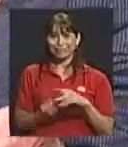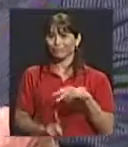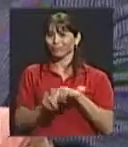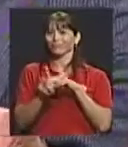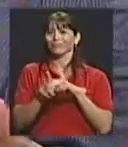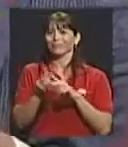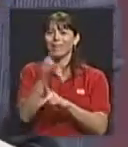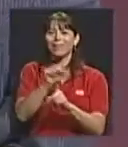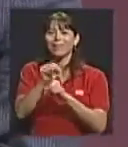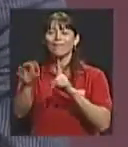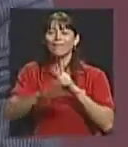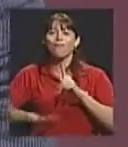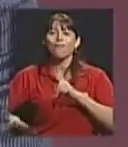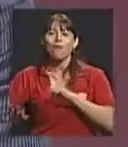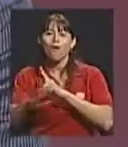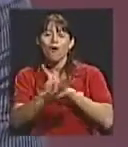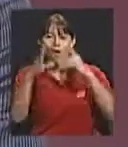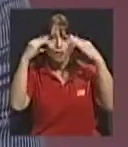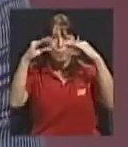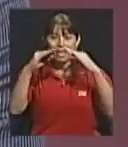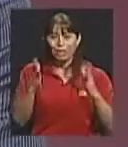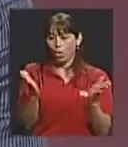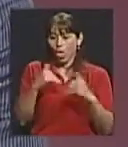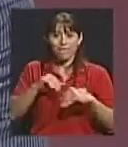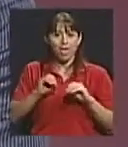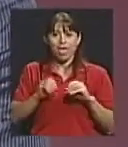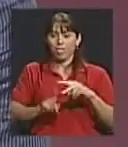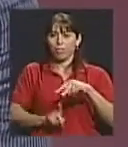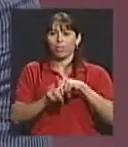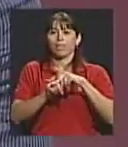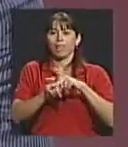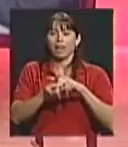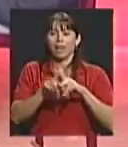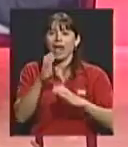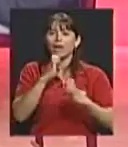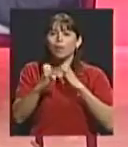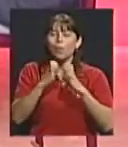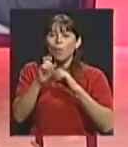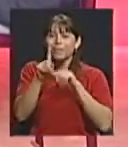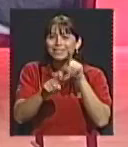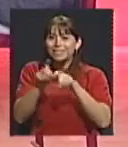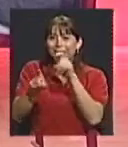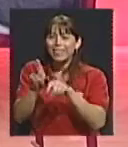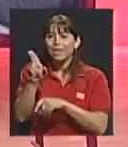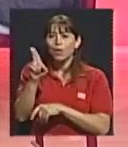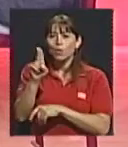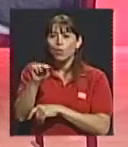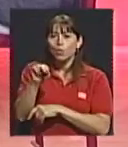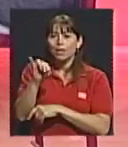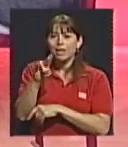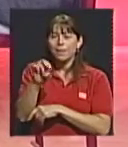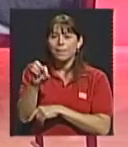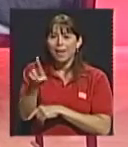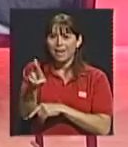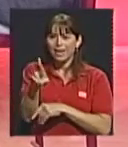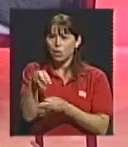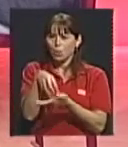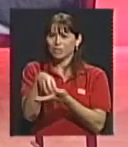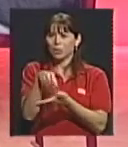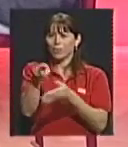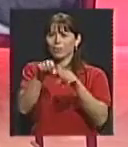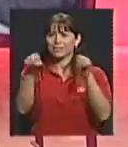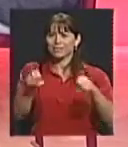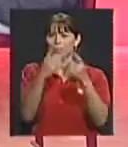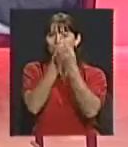encuesta de la nación también de unimer eh sobre cuestionando esa credibilidad en el sistema democrático